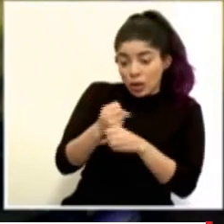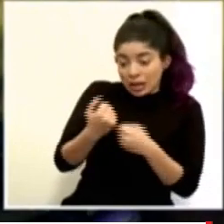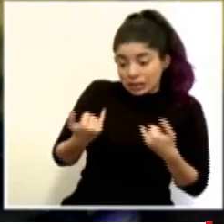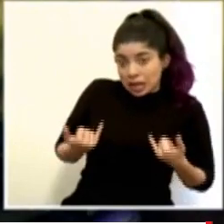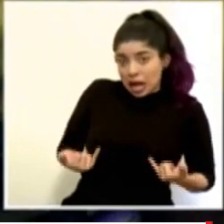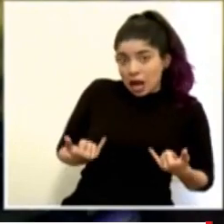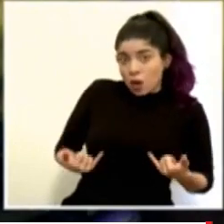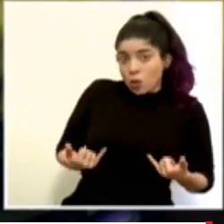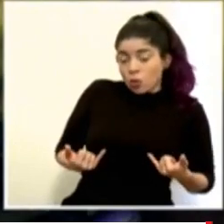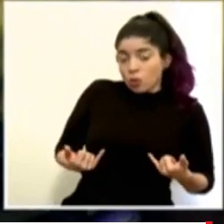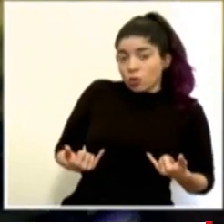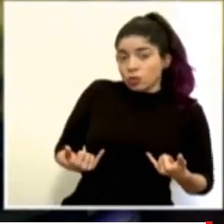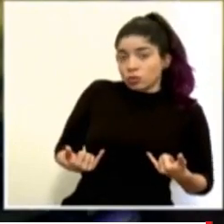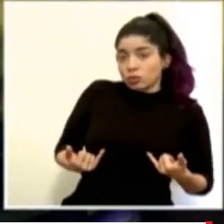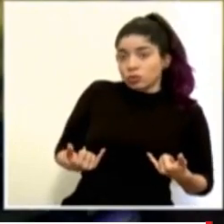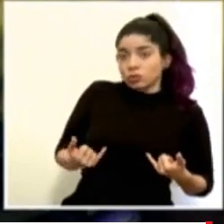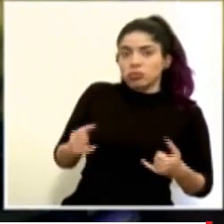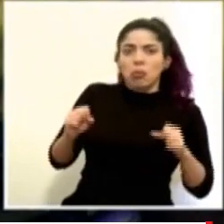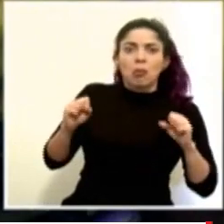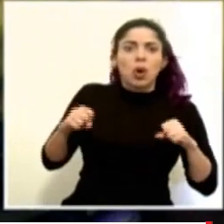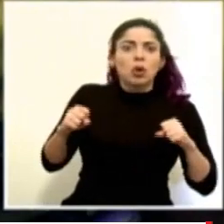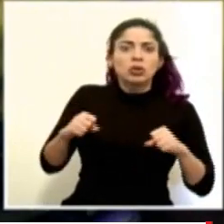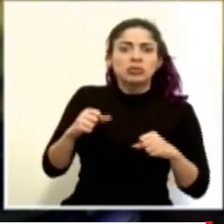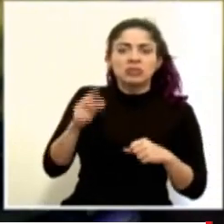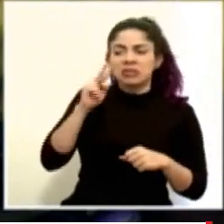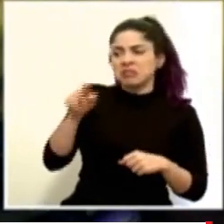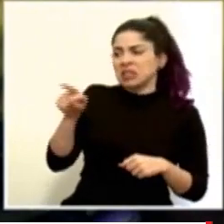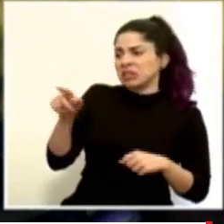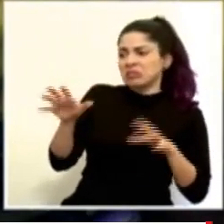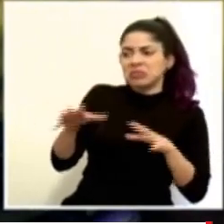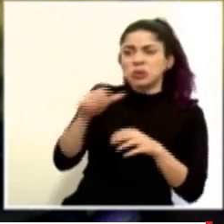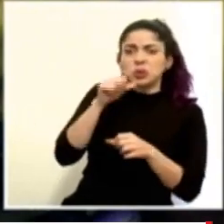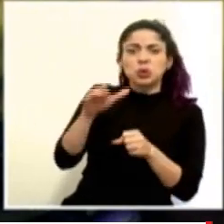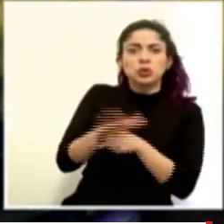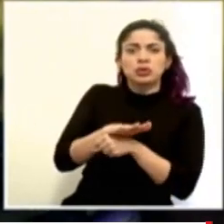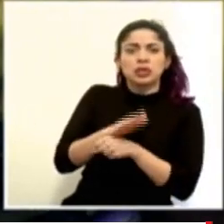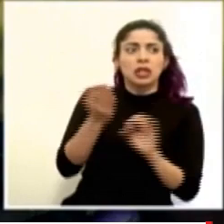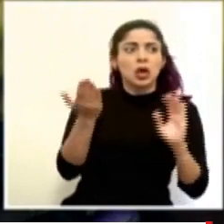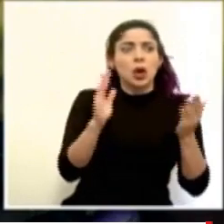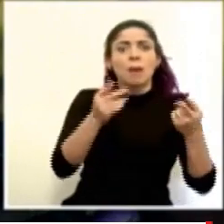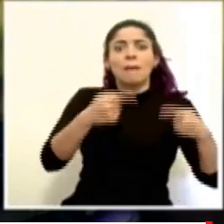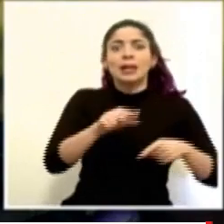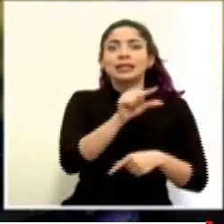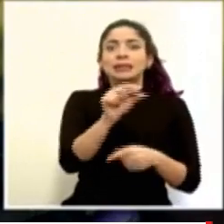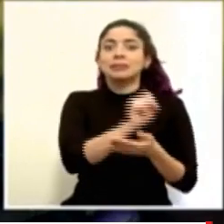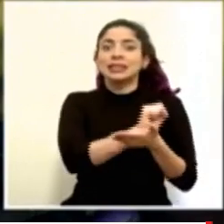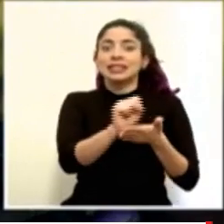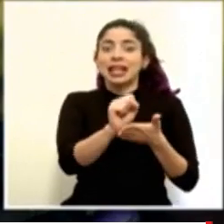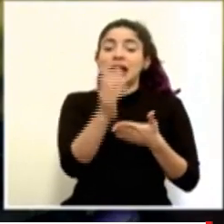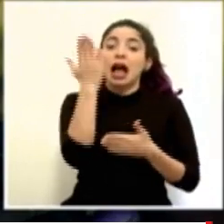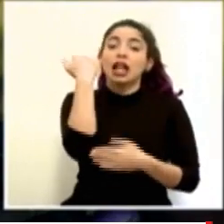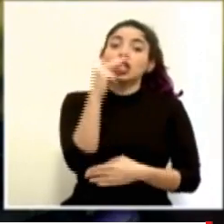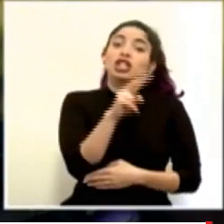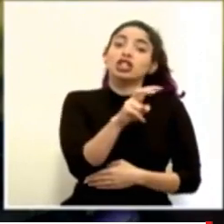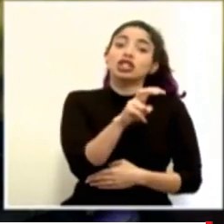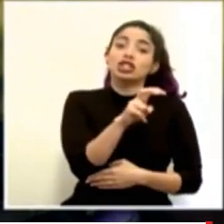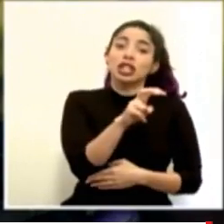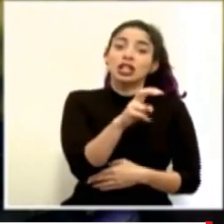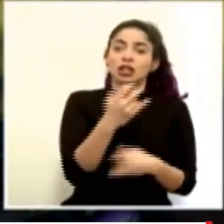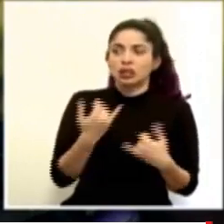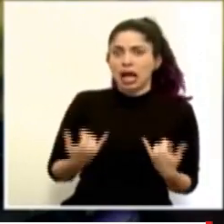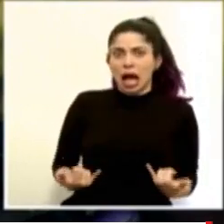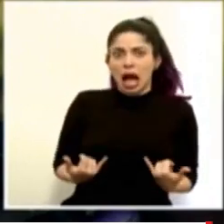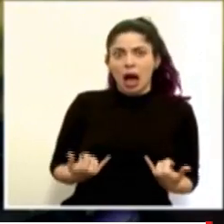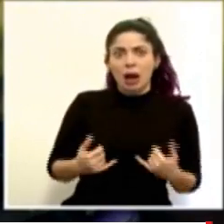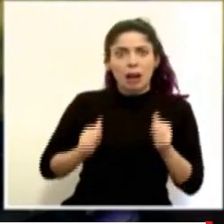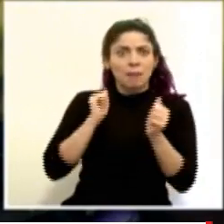estos momentos es probablemente insuficiente en comparación con lo que pasó en Semana Santa cuando habían 200 casos acumulados y